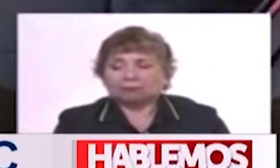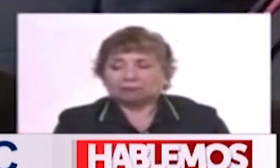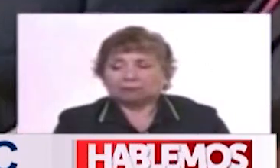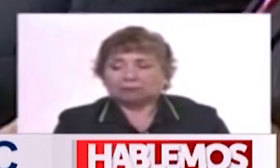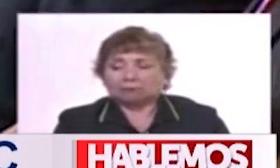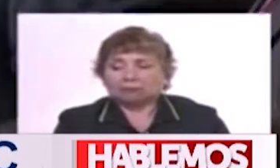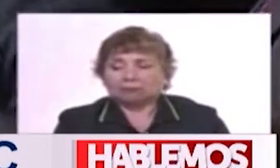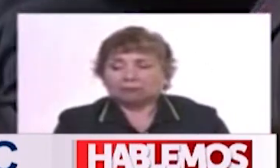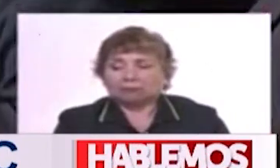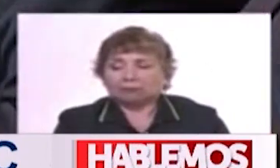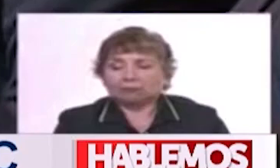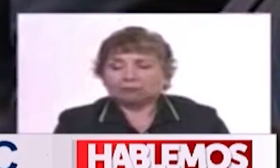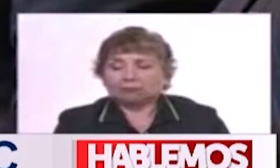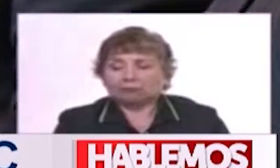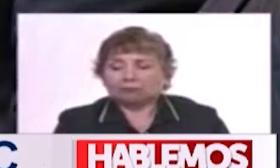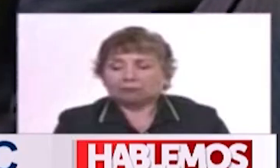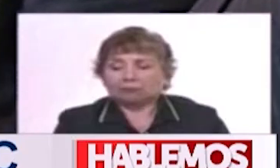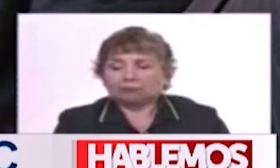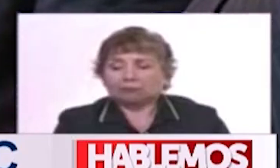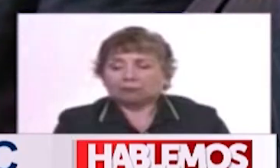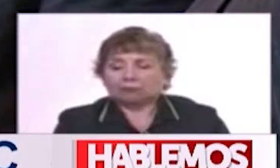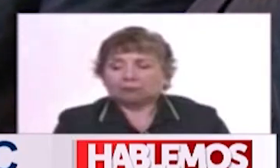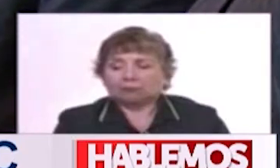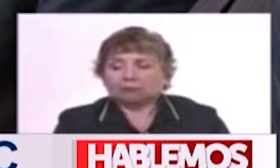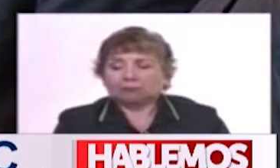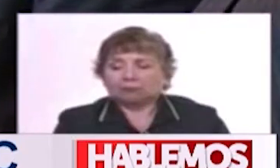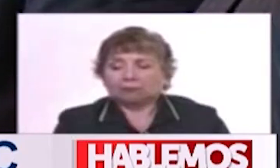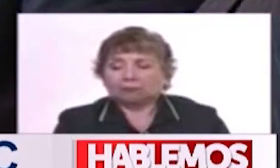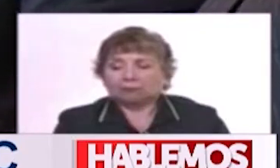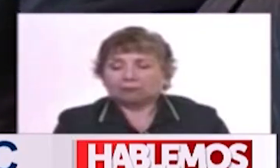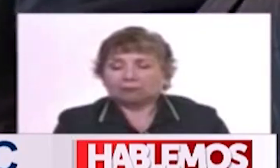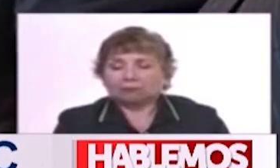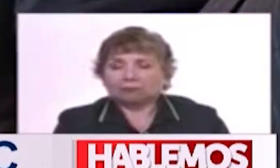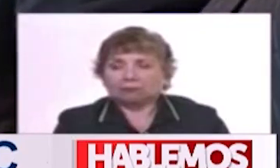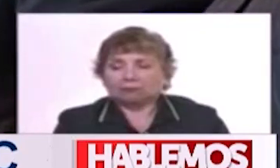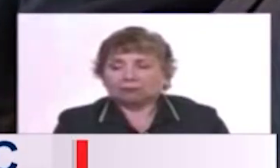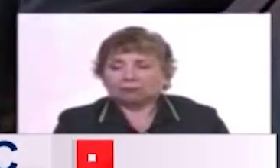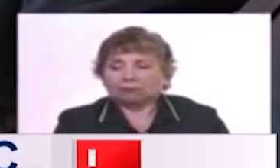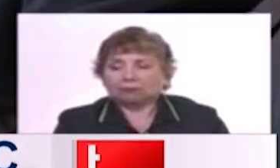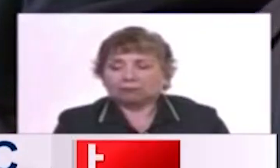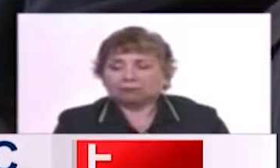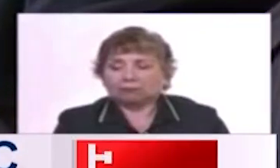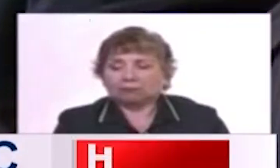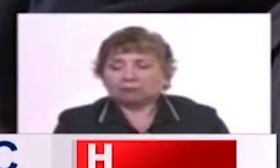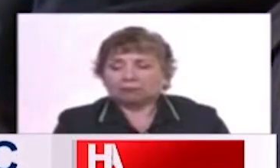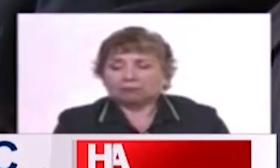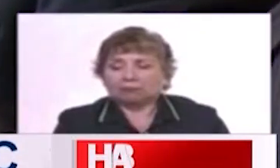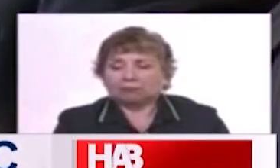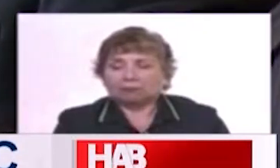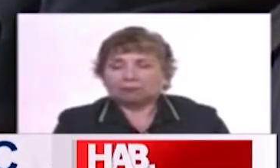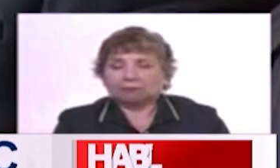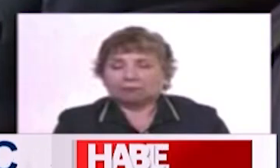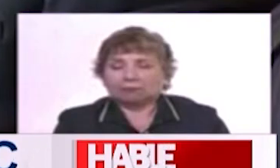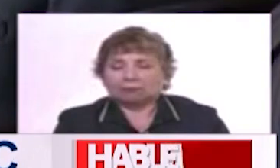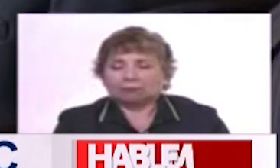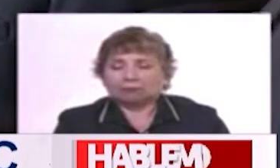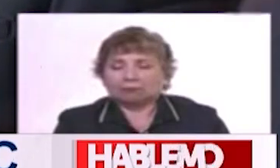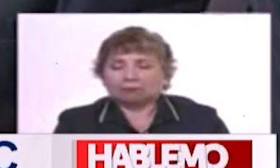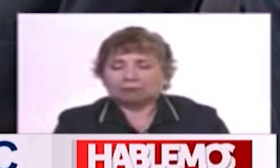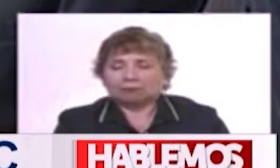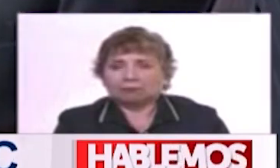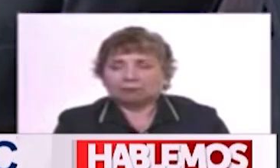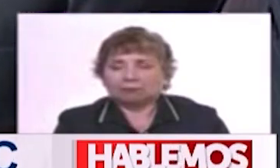para dar respaldo al testimonio que en estos momentos brinda el exministro y congresista Roberto Sánchez.